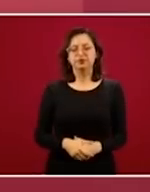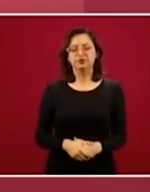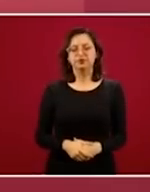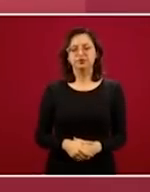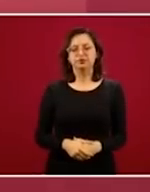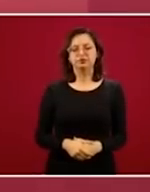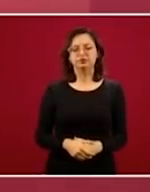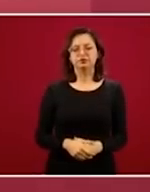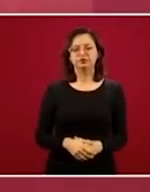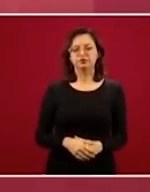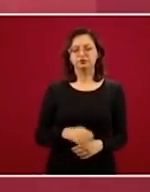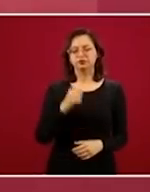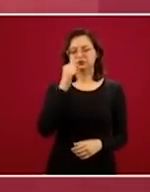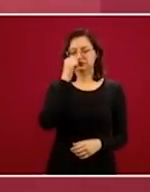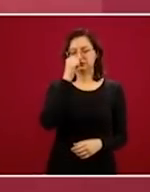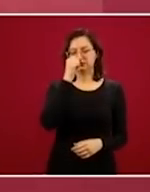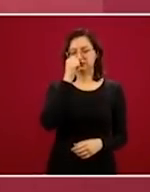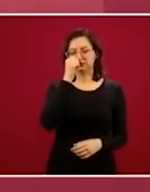también